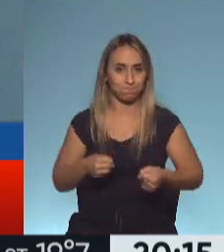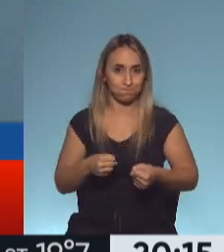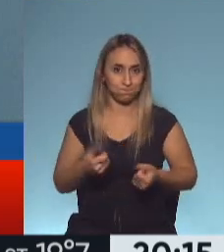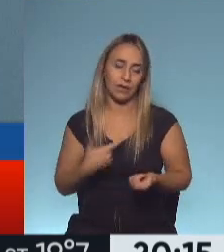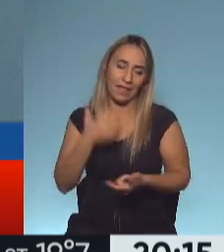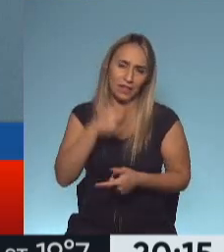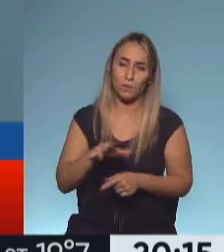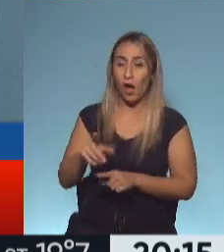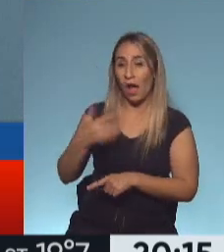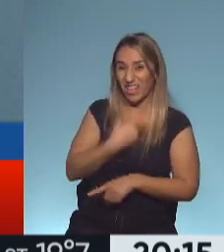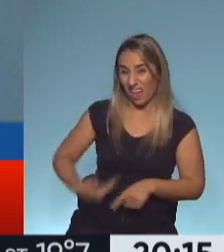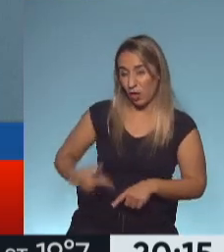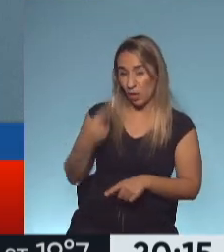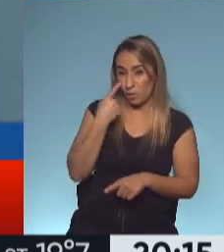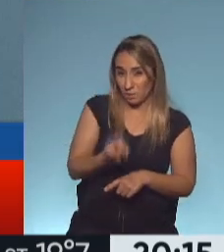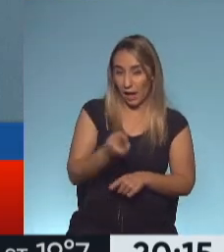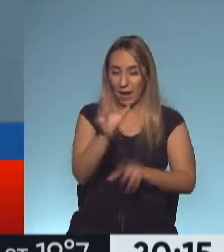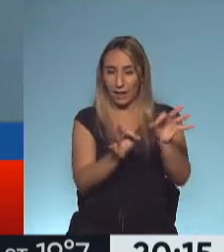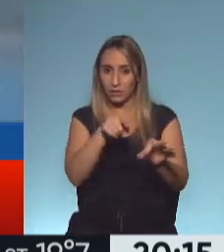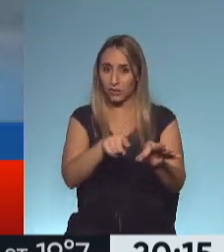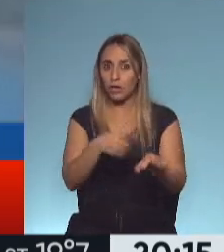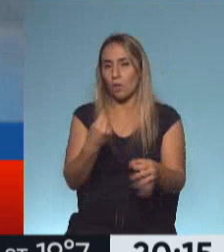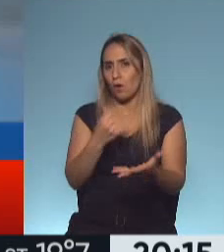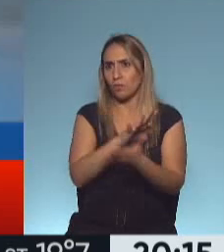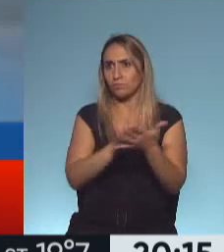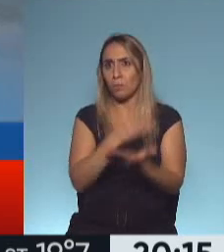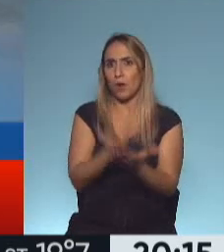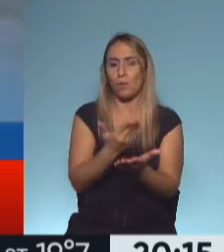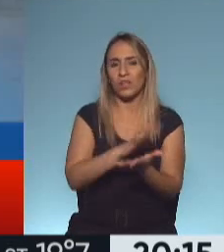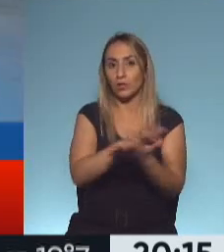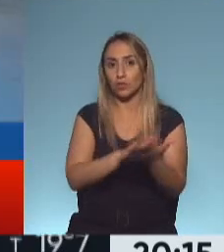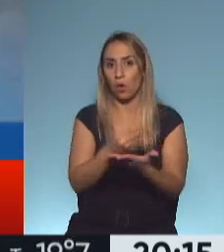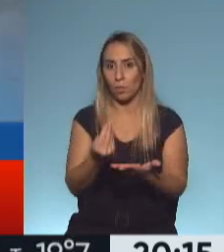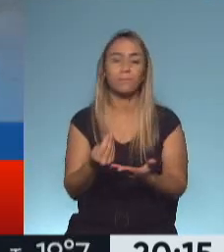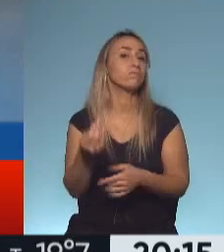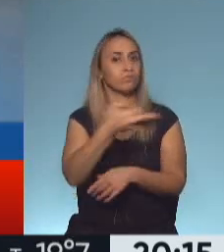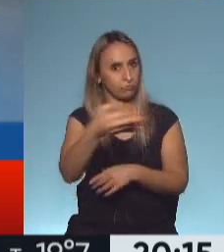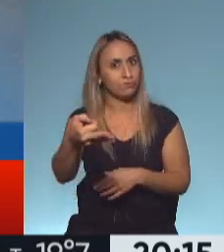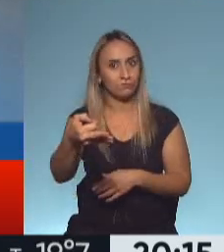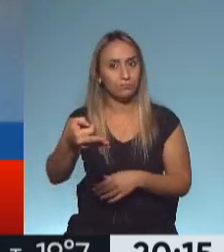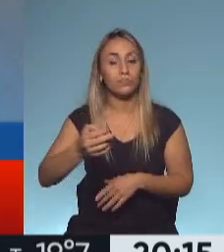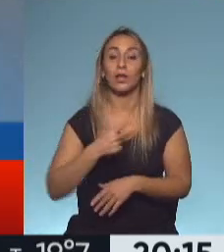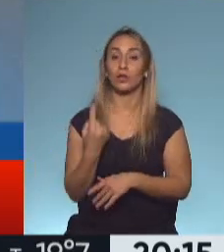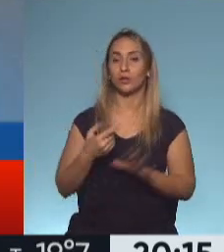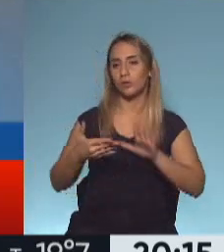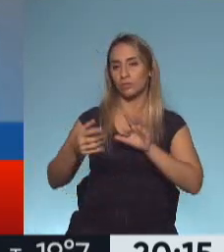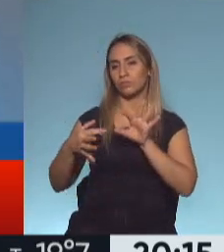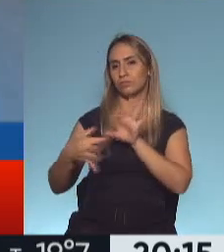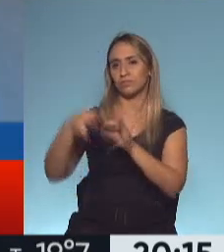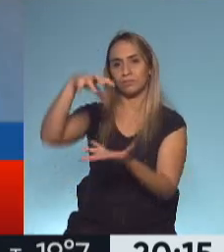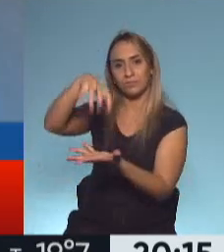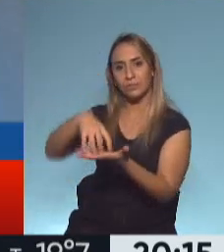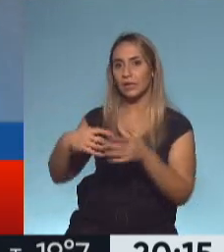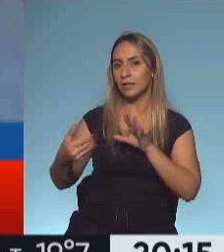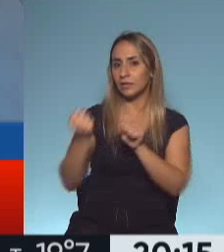Estado tiene en consideración esto, digamos, y cómo intenta revertirse, ¿no? Sí, es exactamente así. Nosotros estamos trabajando con el ISEPSI en ese estudio.